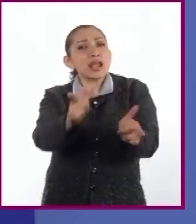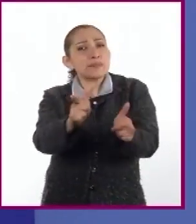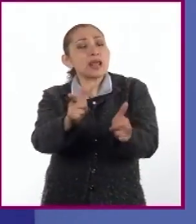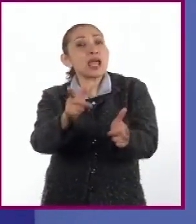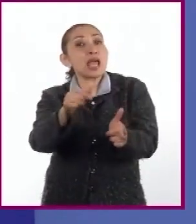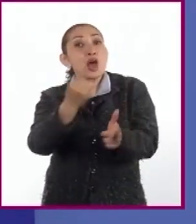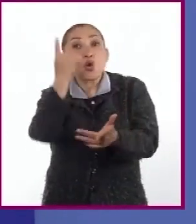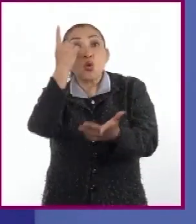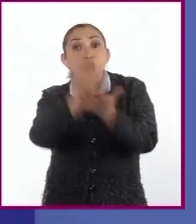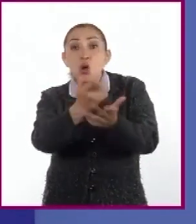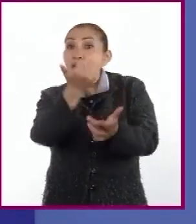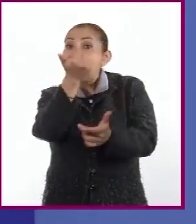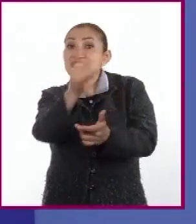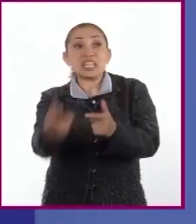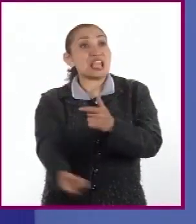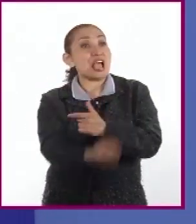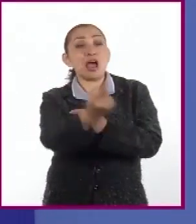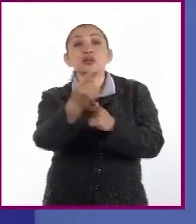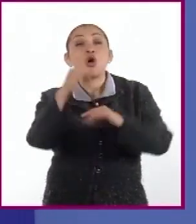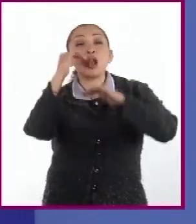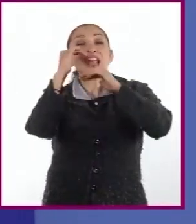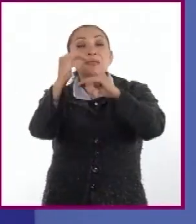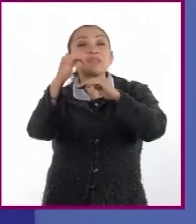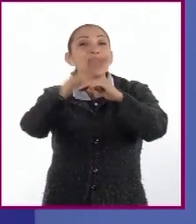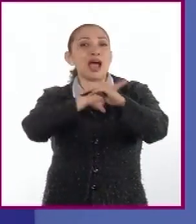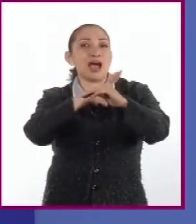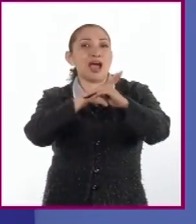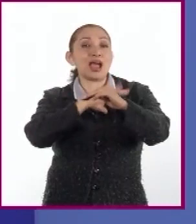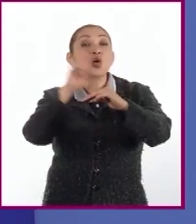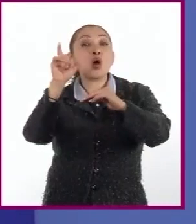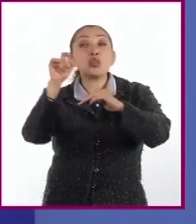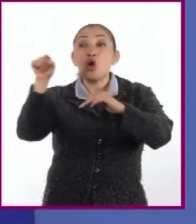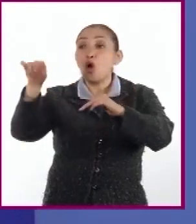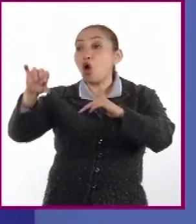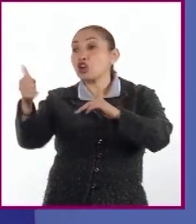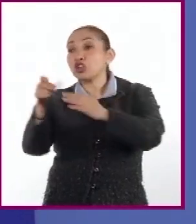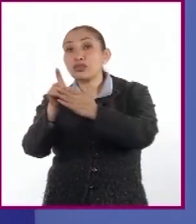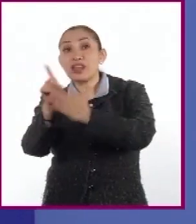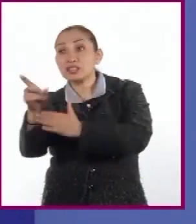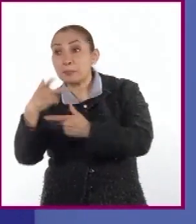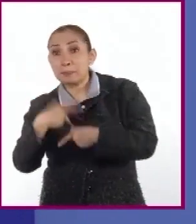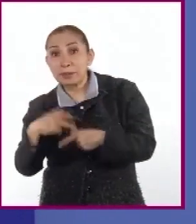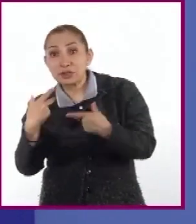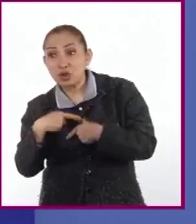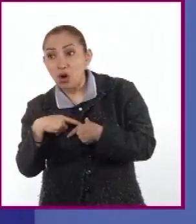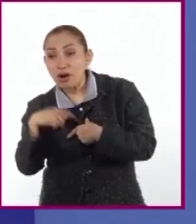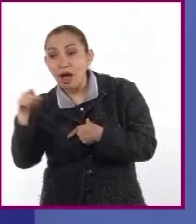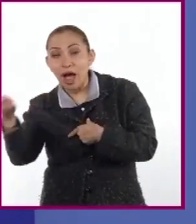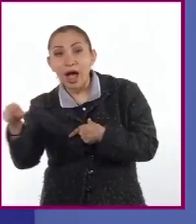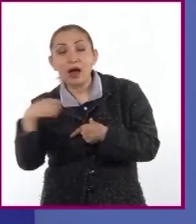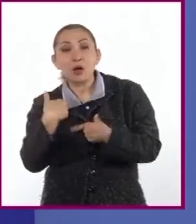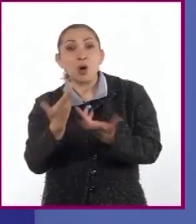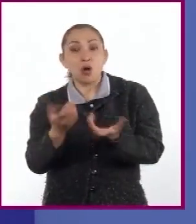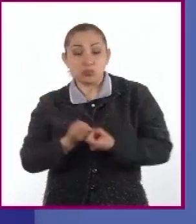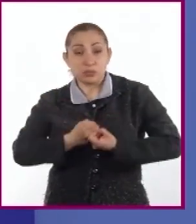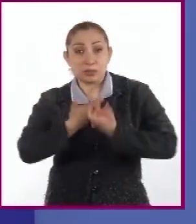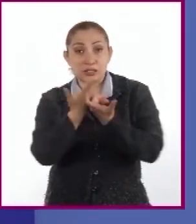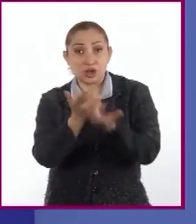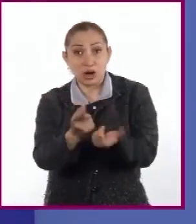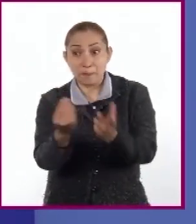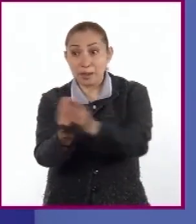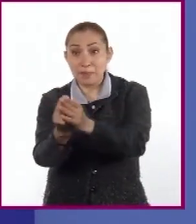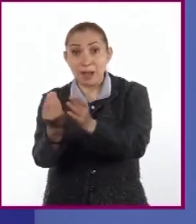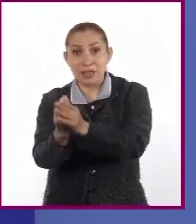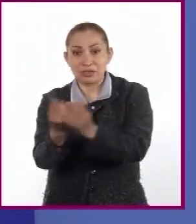es absoluto. Se limita cuando se contraponen diversos tipos de derechos fundamentales como los de expresión y